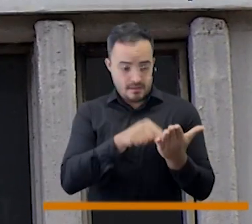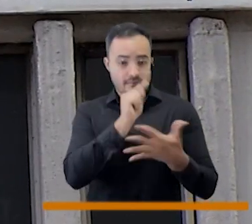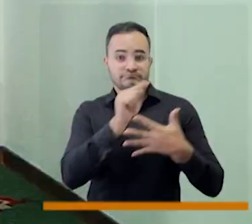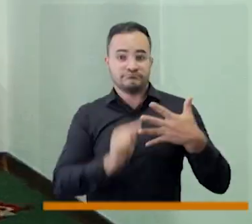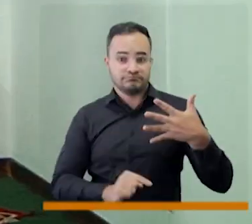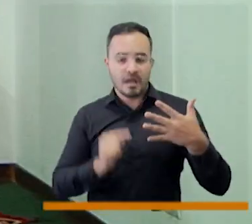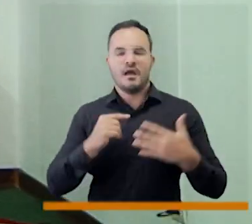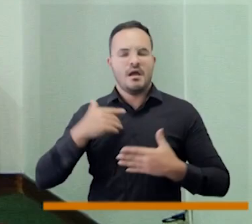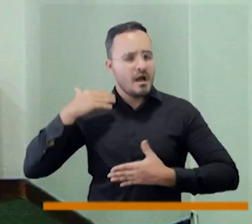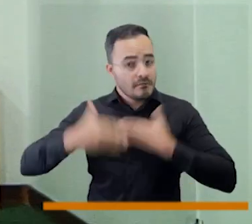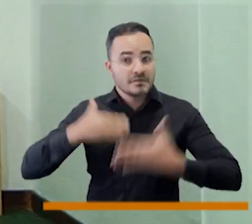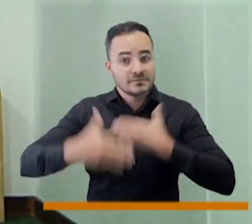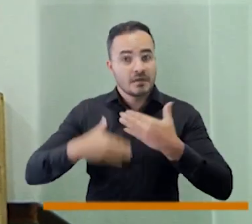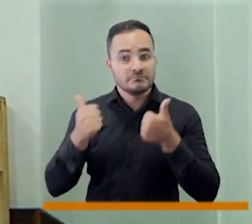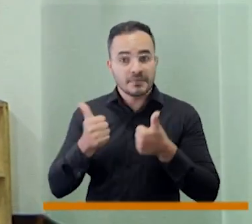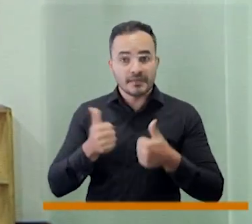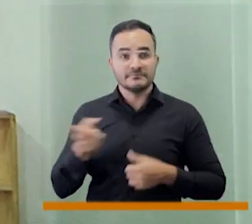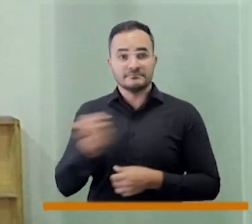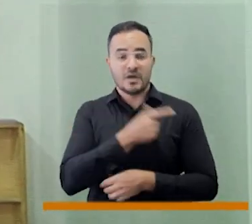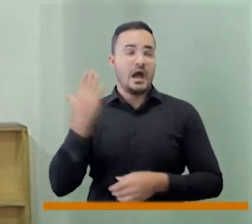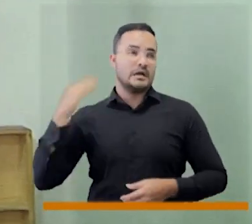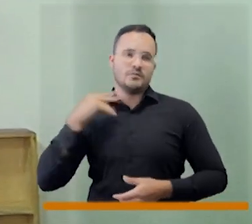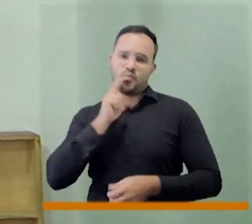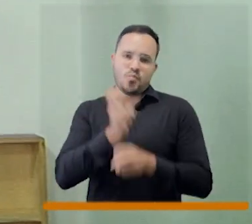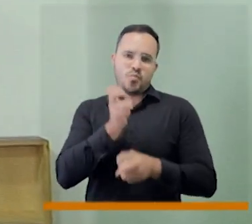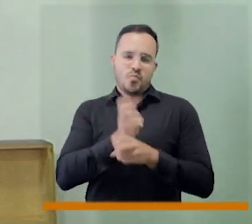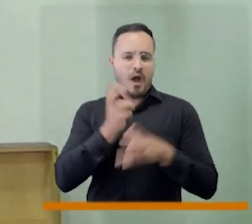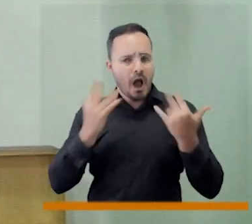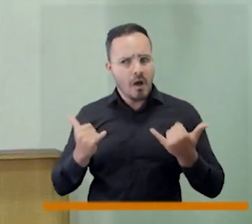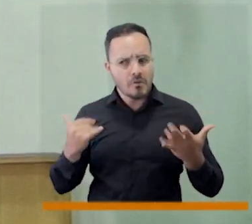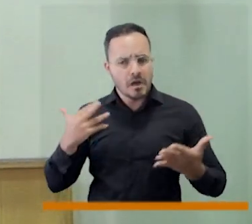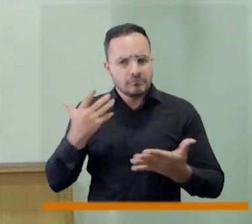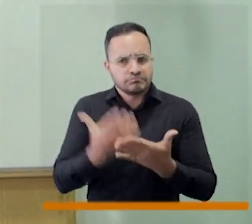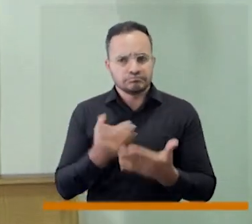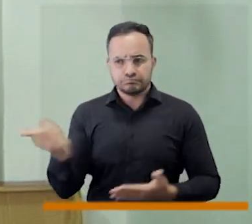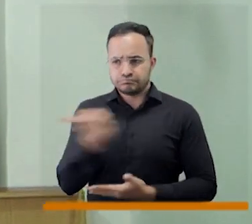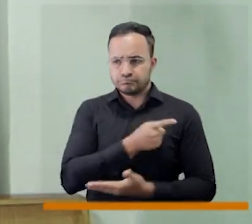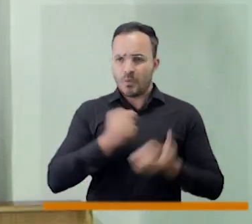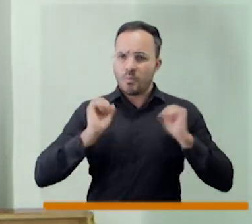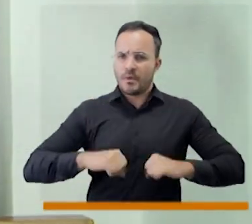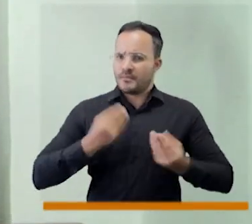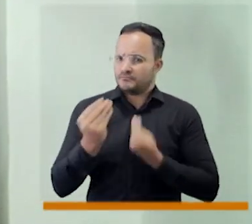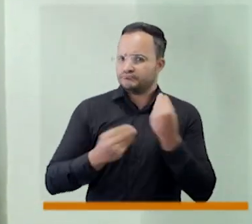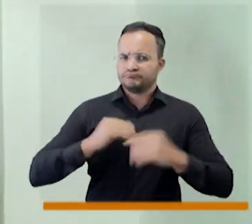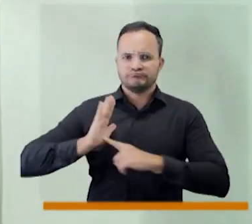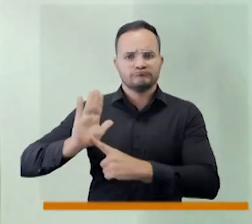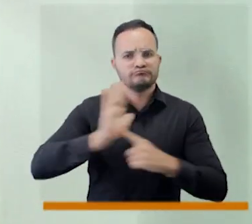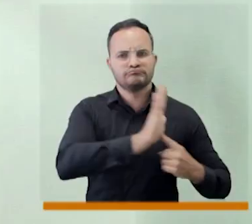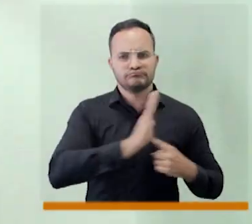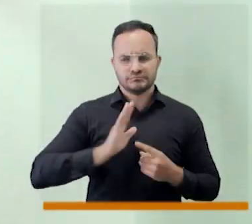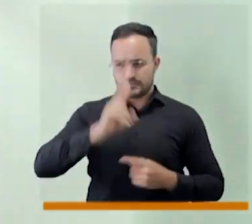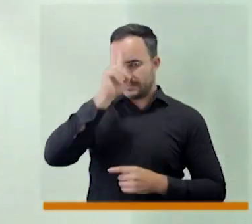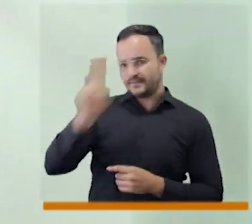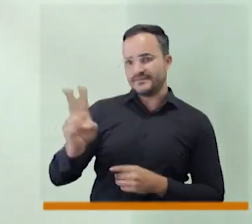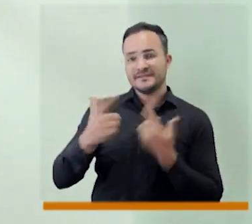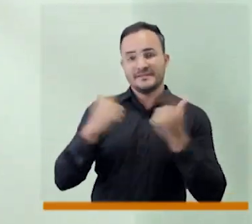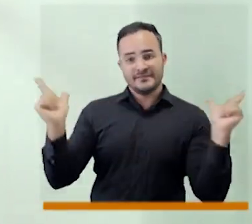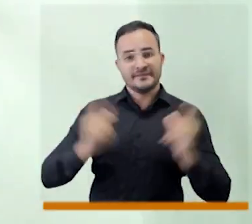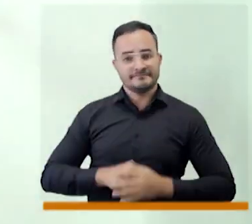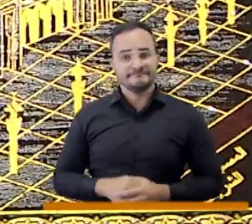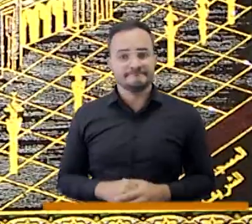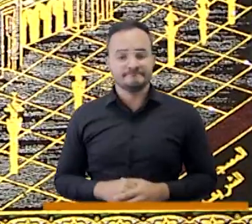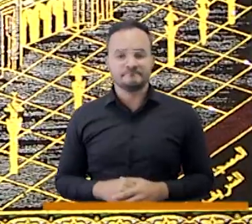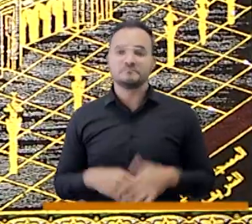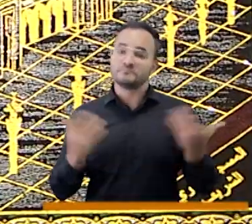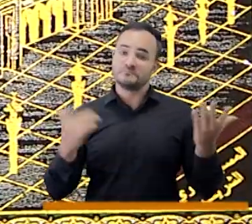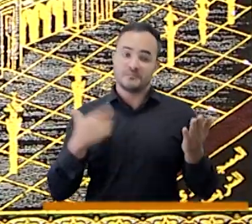avanzar en esta dura batalla por el derecho a profesar la fe religiosa o no. Lo primero es que fue aprobada en el Consejo la